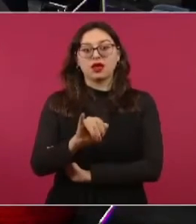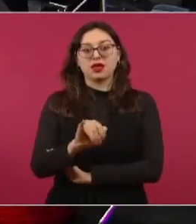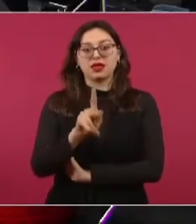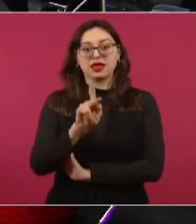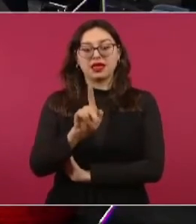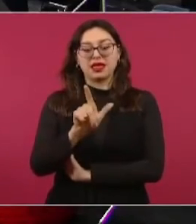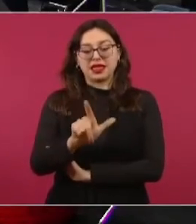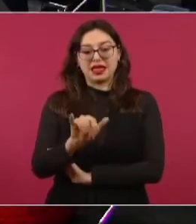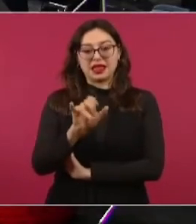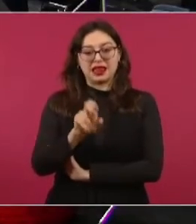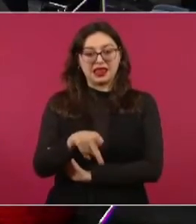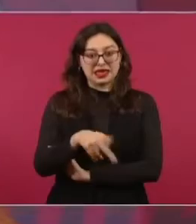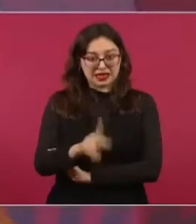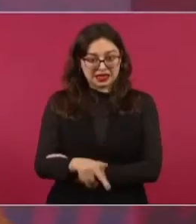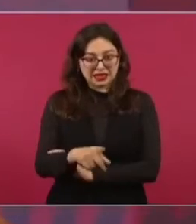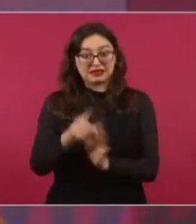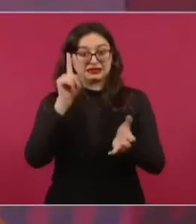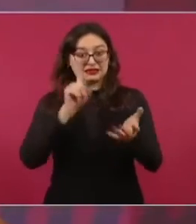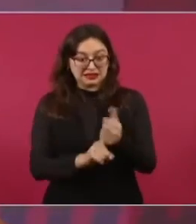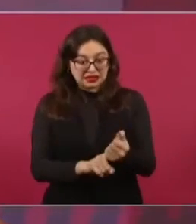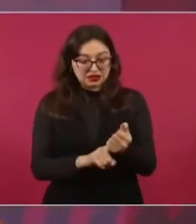Esto que les estoy diciendo.